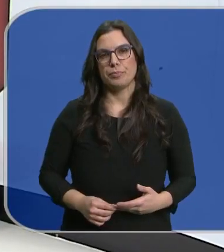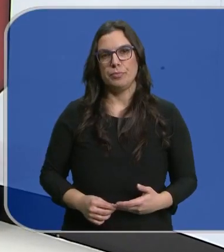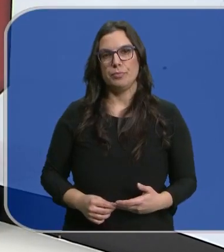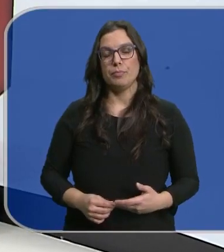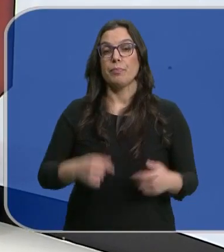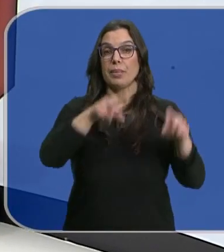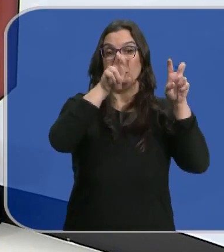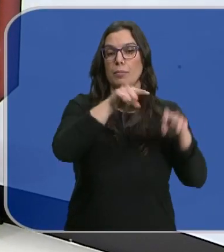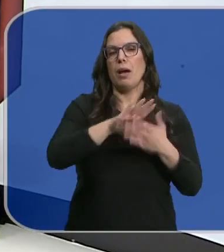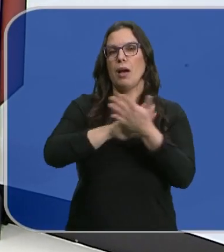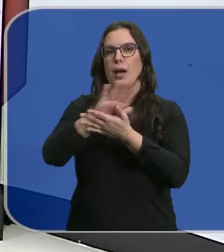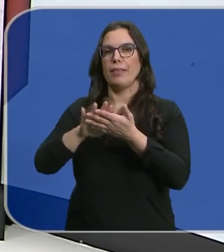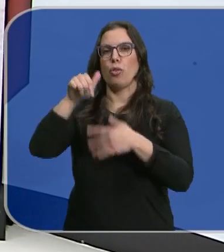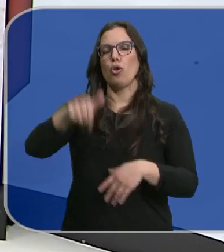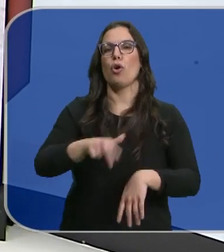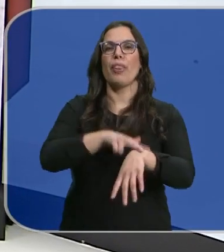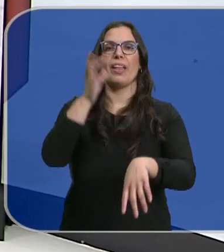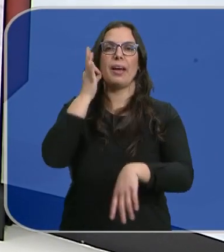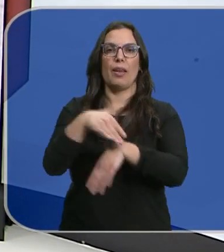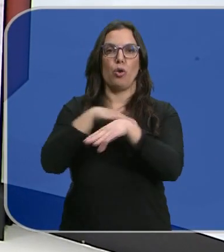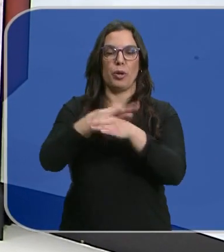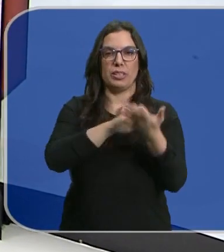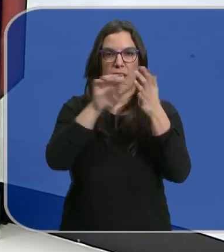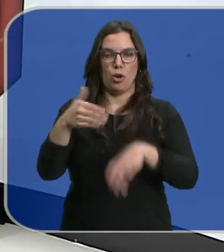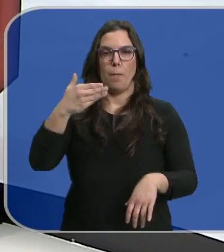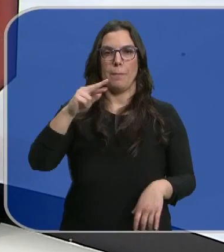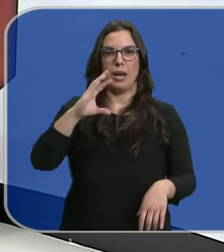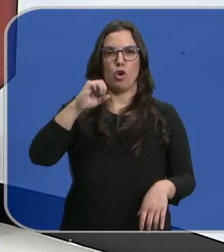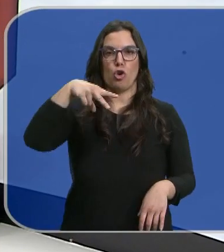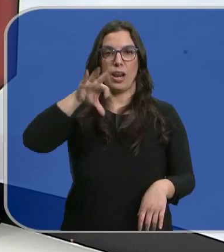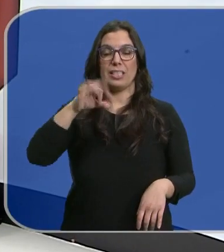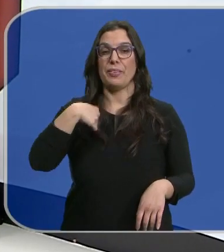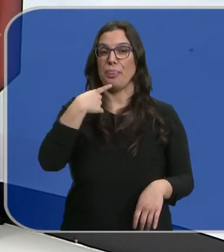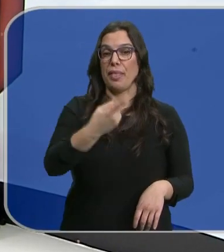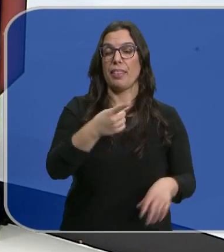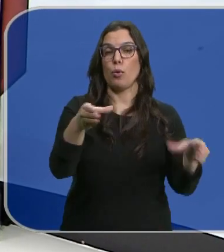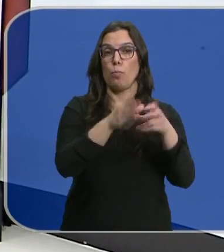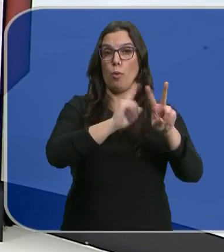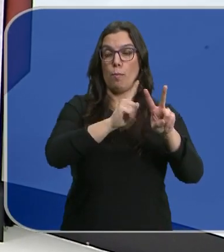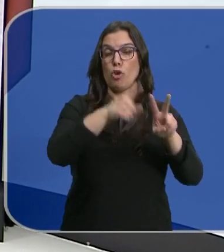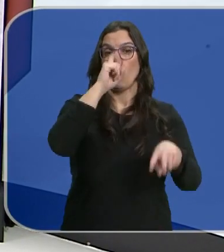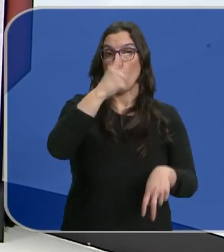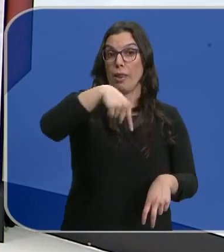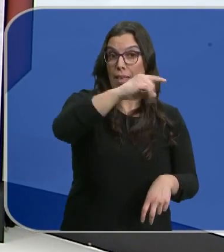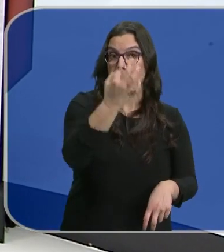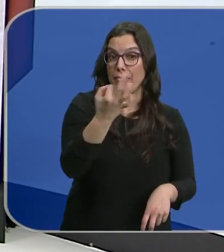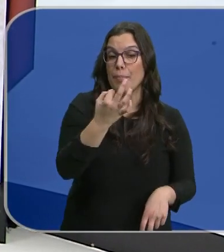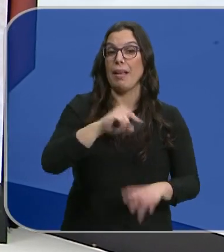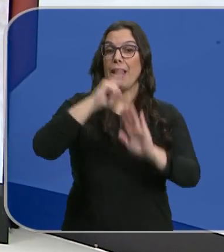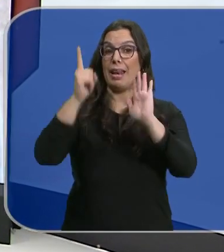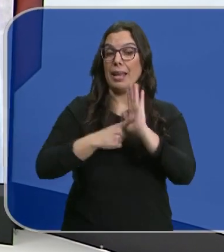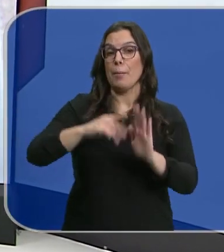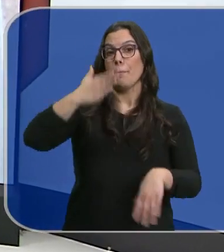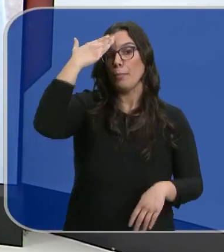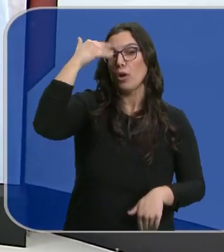A este asunto se ha referido hoy la delegada del Gobierno en Castilla y León, Virginia Barcones. Le ha recordado a la formación de Santiago Abascal que la ley